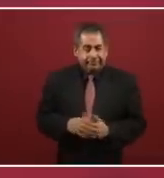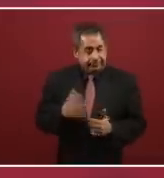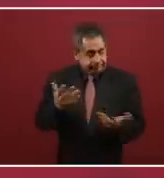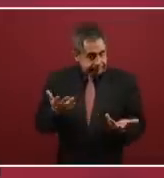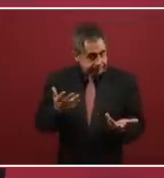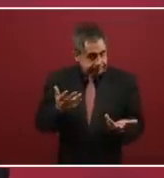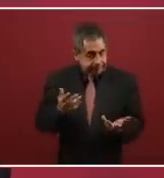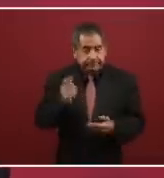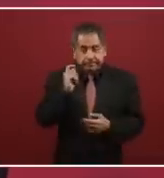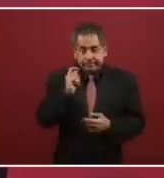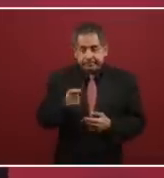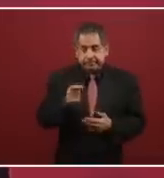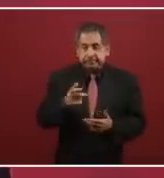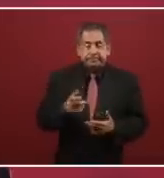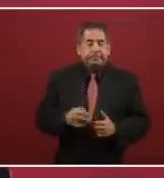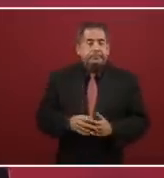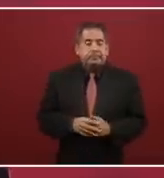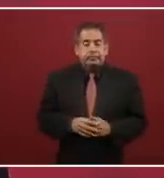es